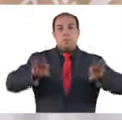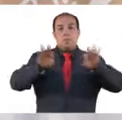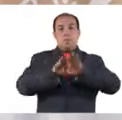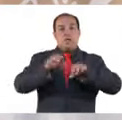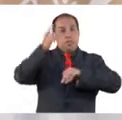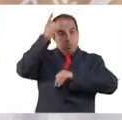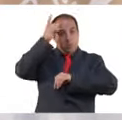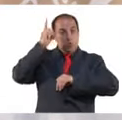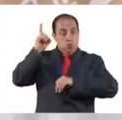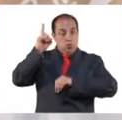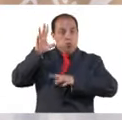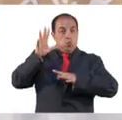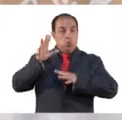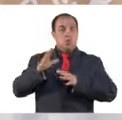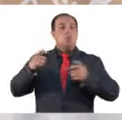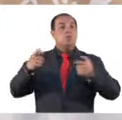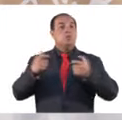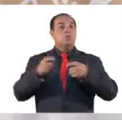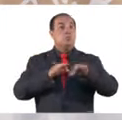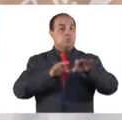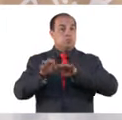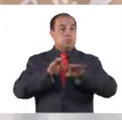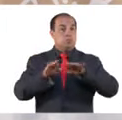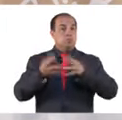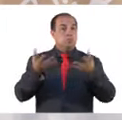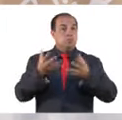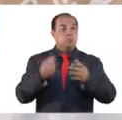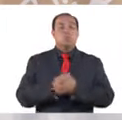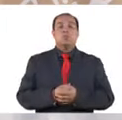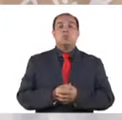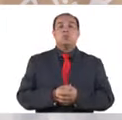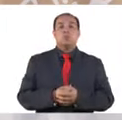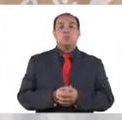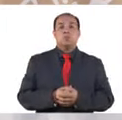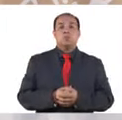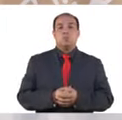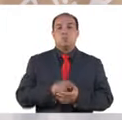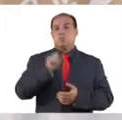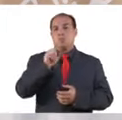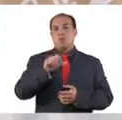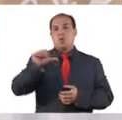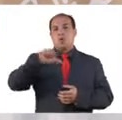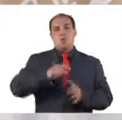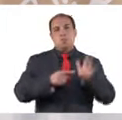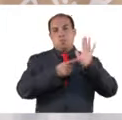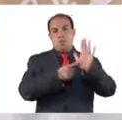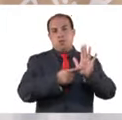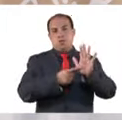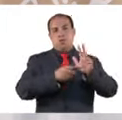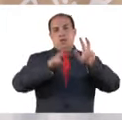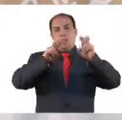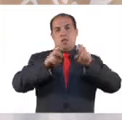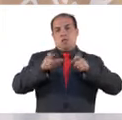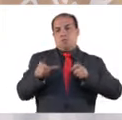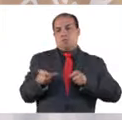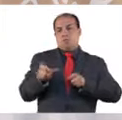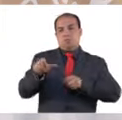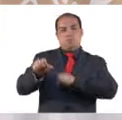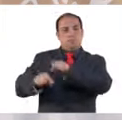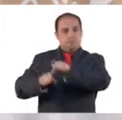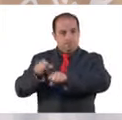dueños de los inmuebles. Porque es lo mismo que hoy sale, pues es el tema de la ciclovía